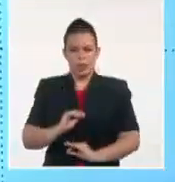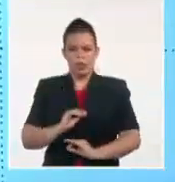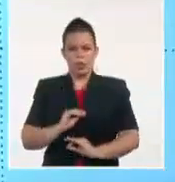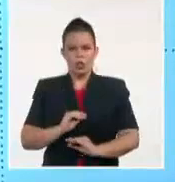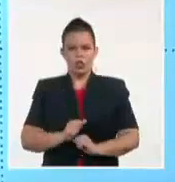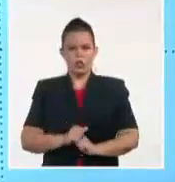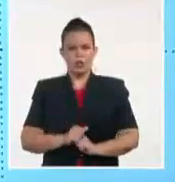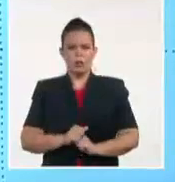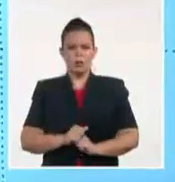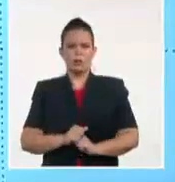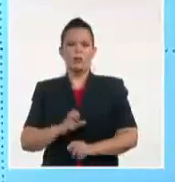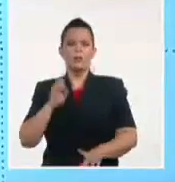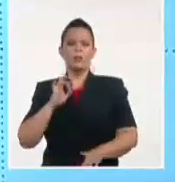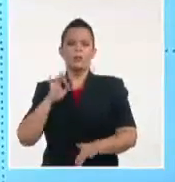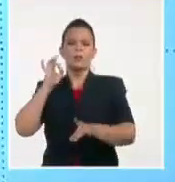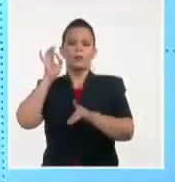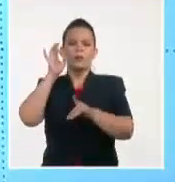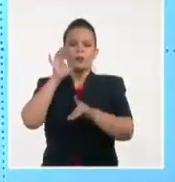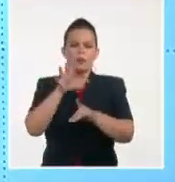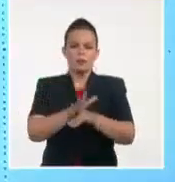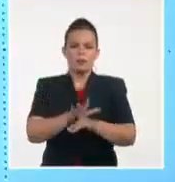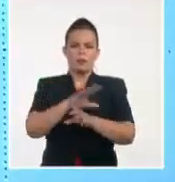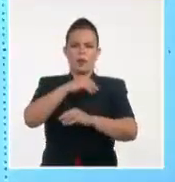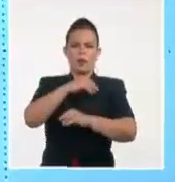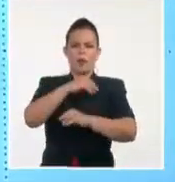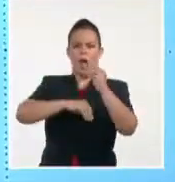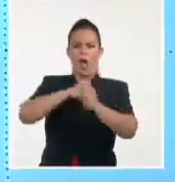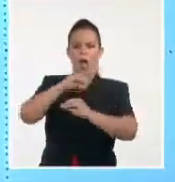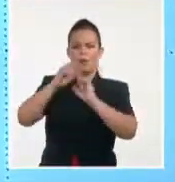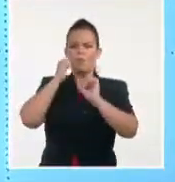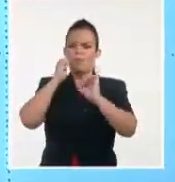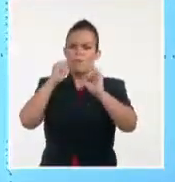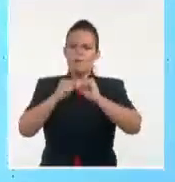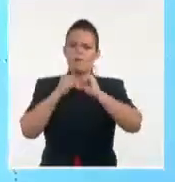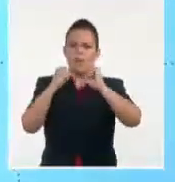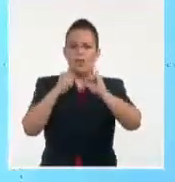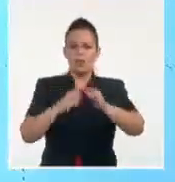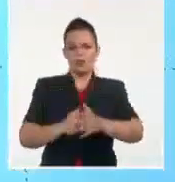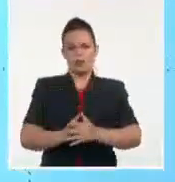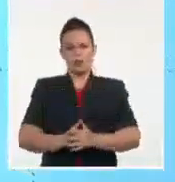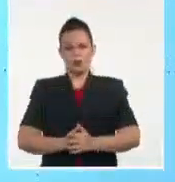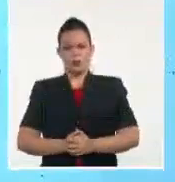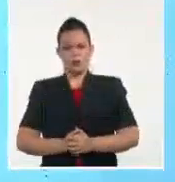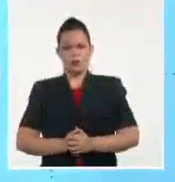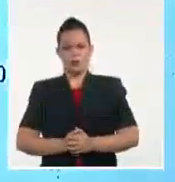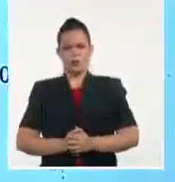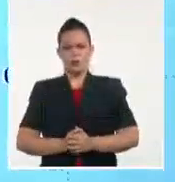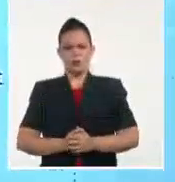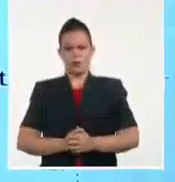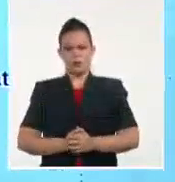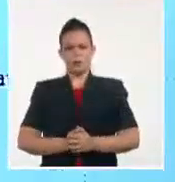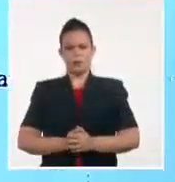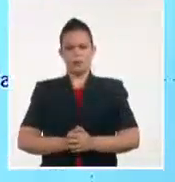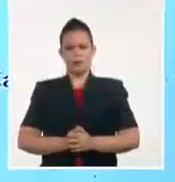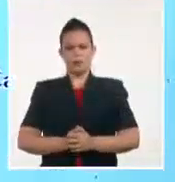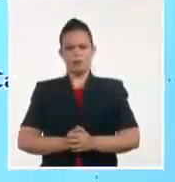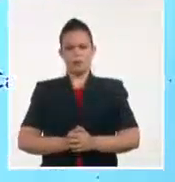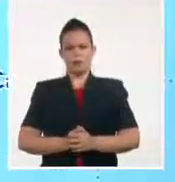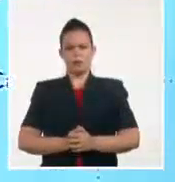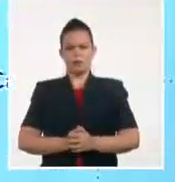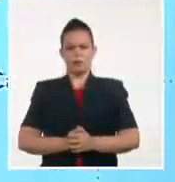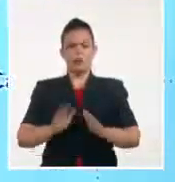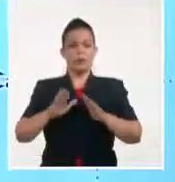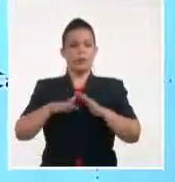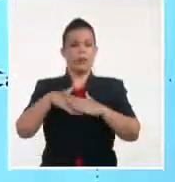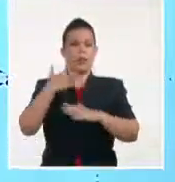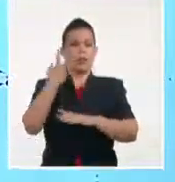depresión tropical 5. Después, día 1 de julio, o 2 de julio, este es el 2